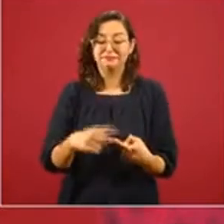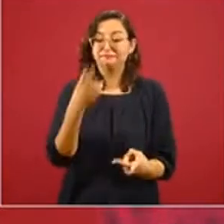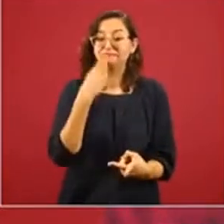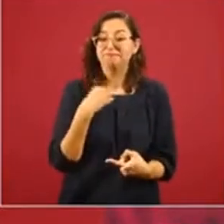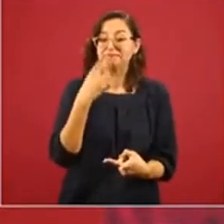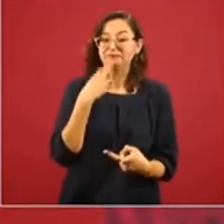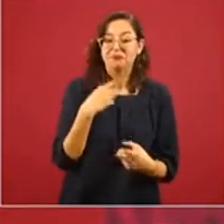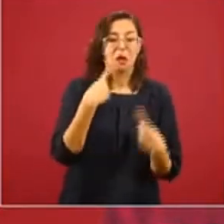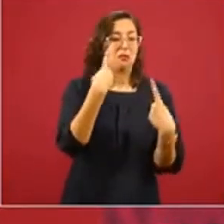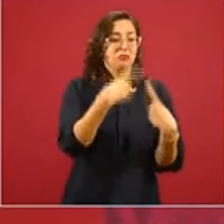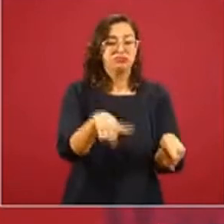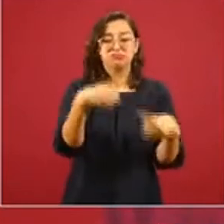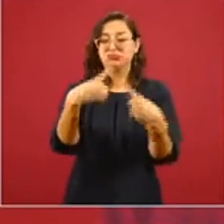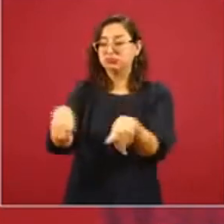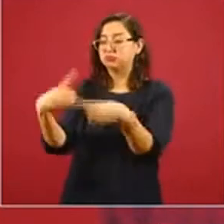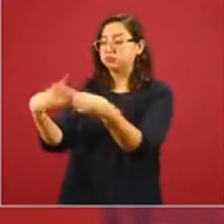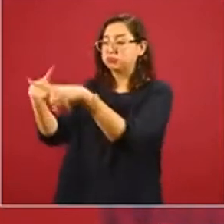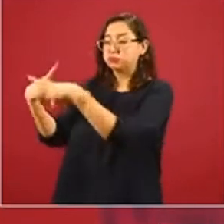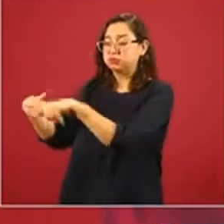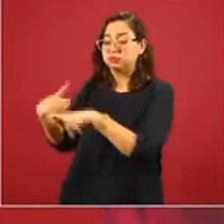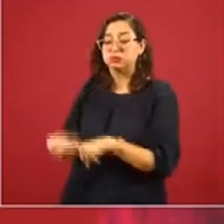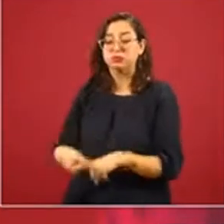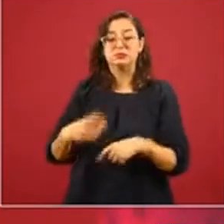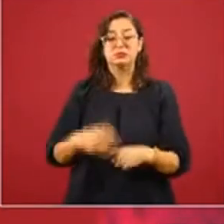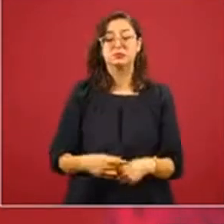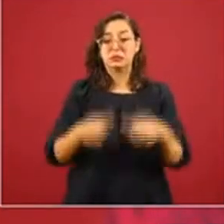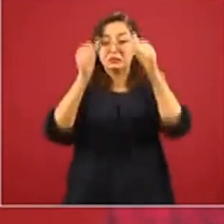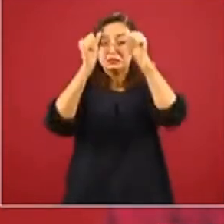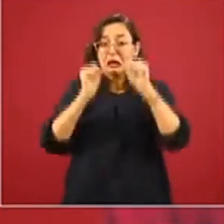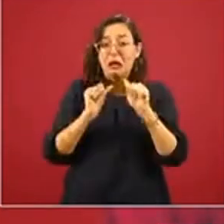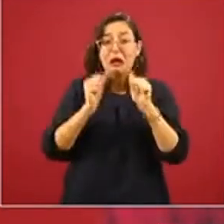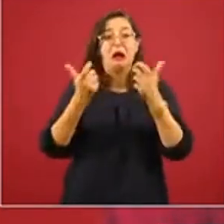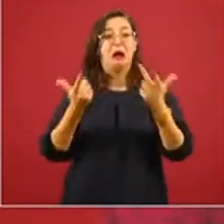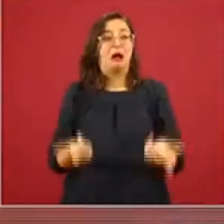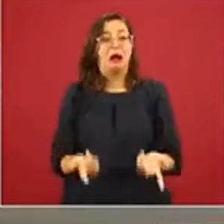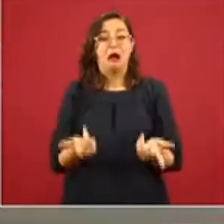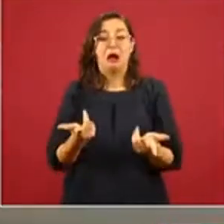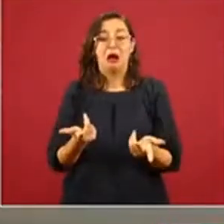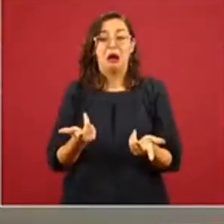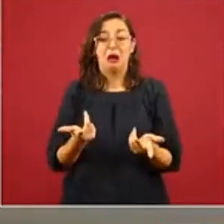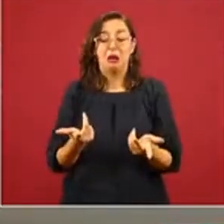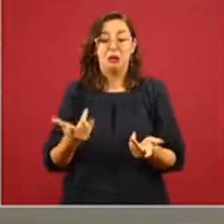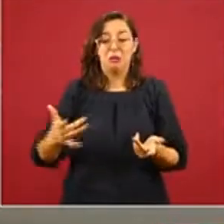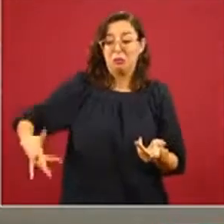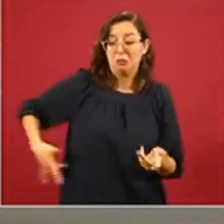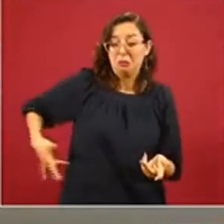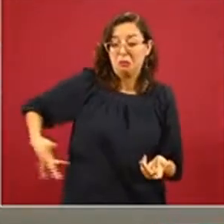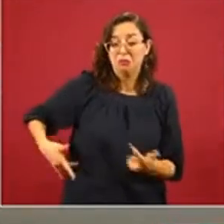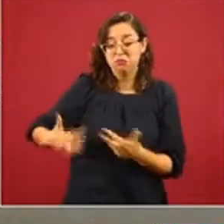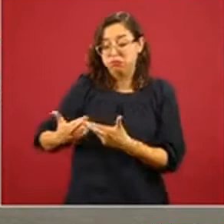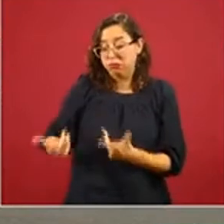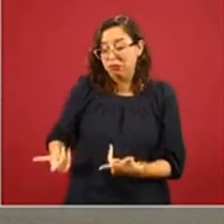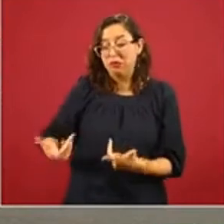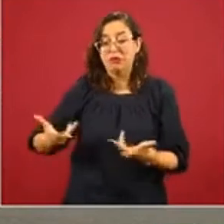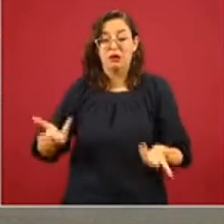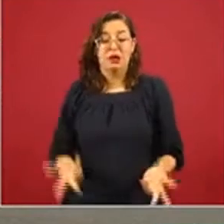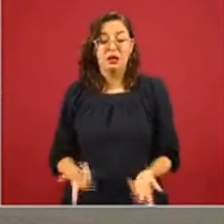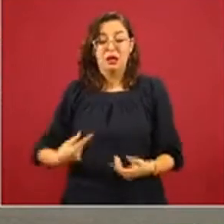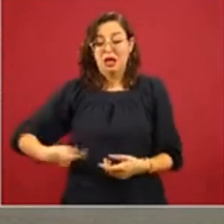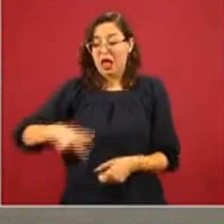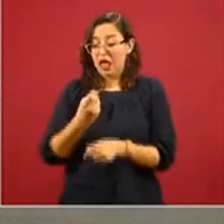diabetes con sus múltiples complicaciones, pérdida de la vista, pérdida de la función de los riñones, pérdida